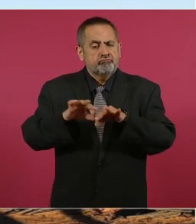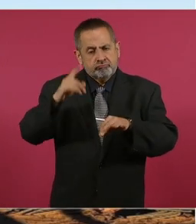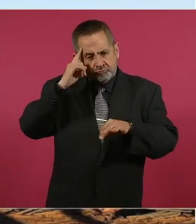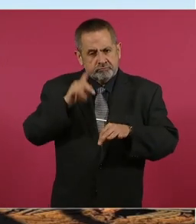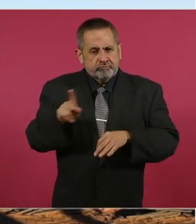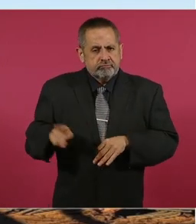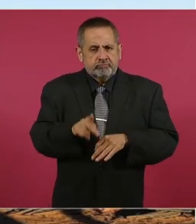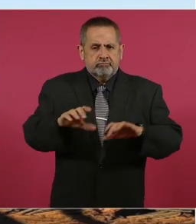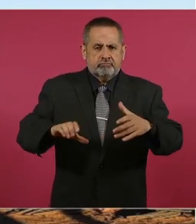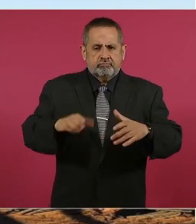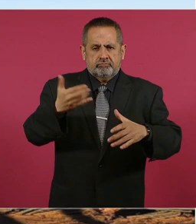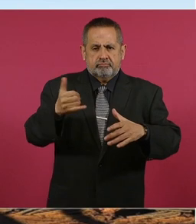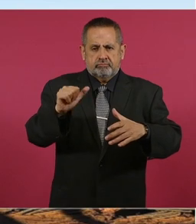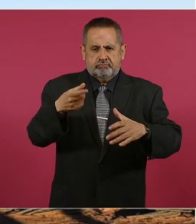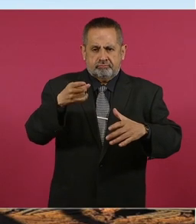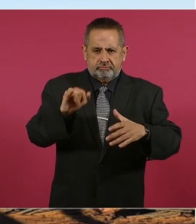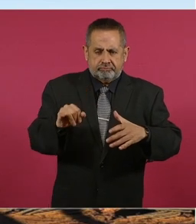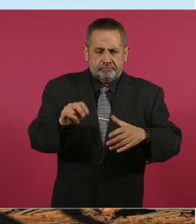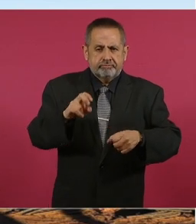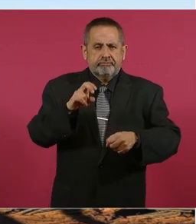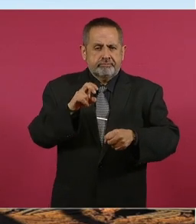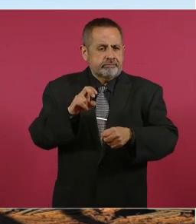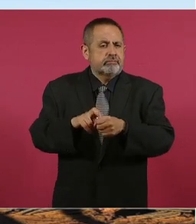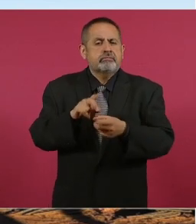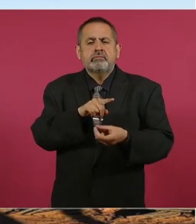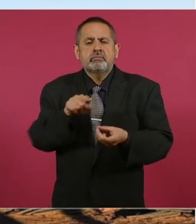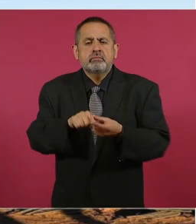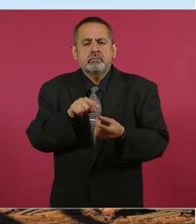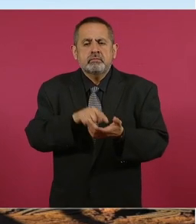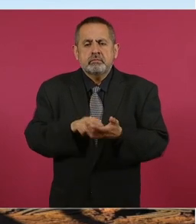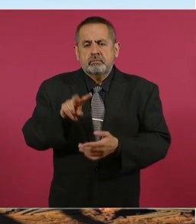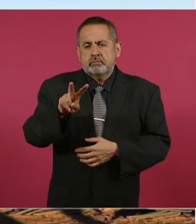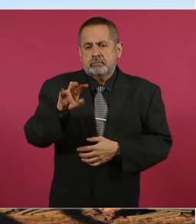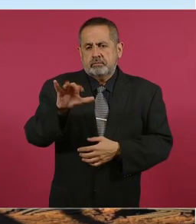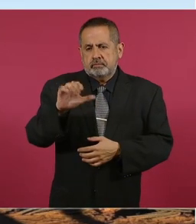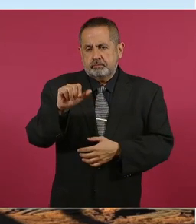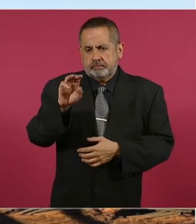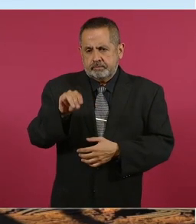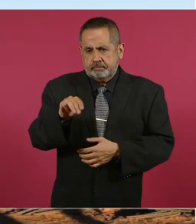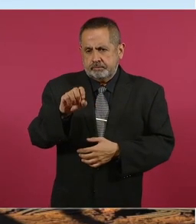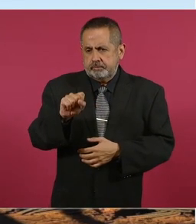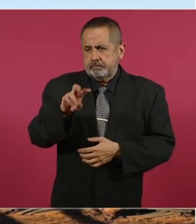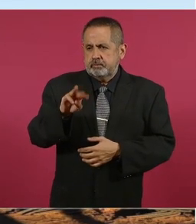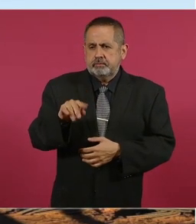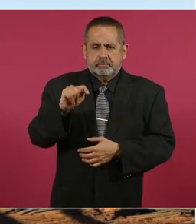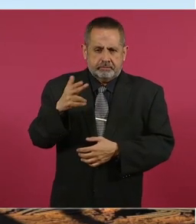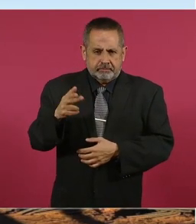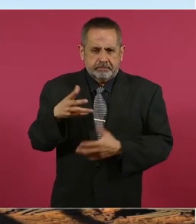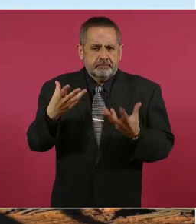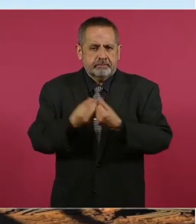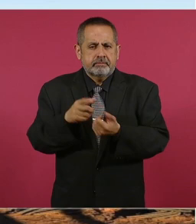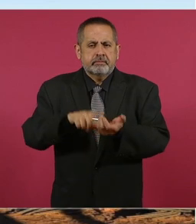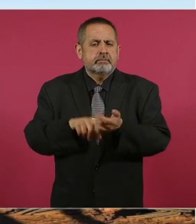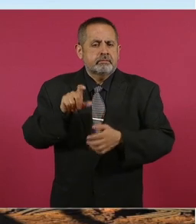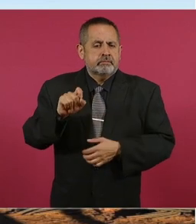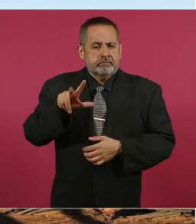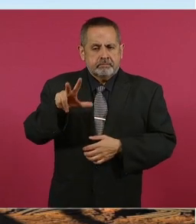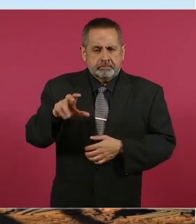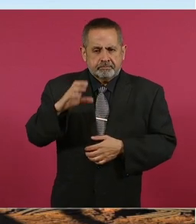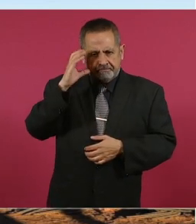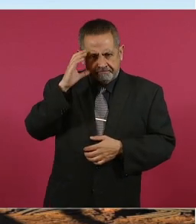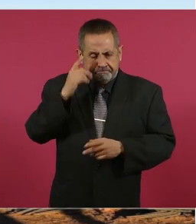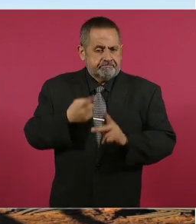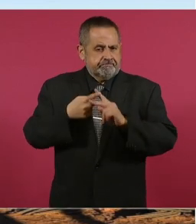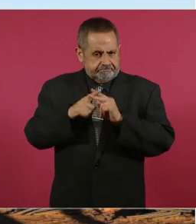pueblos yaquis, es el hospital de Bicam Estación, que tiene 28 camas y ya inició también